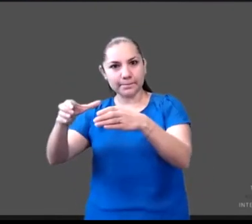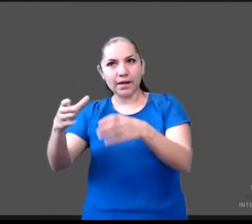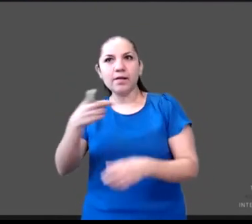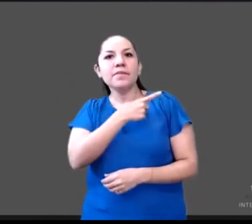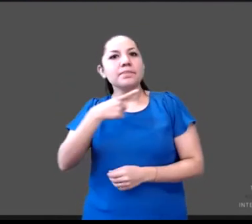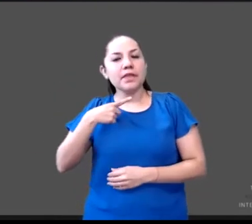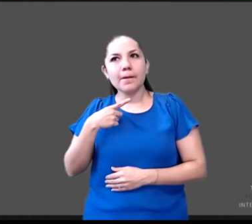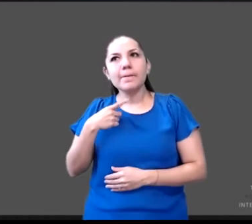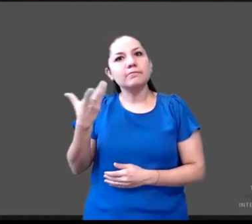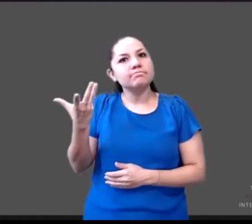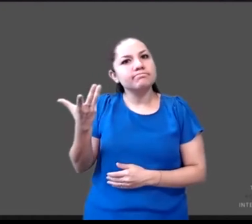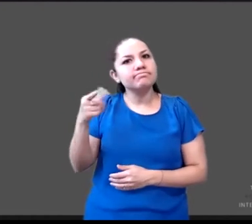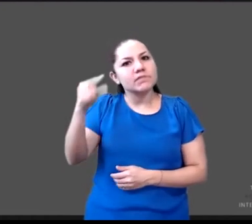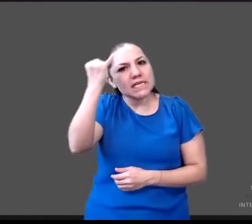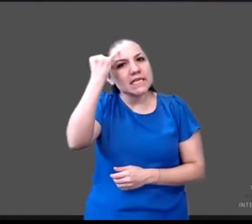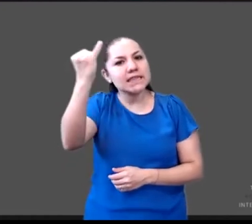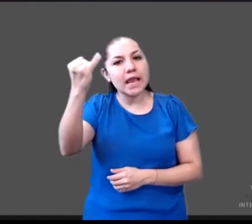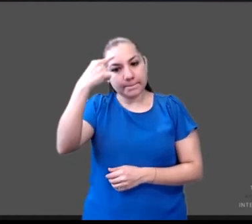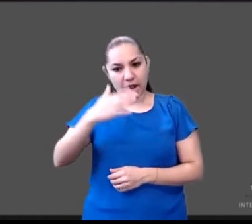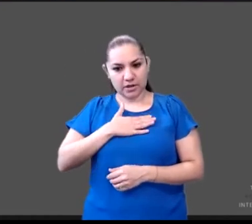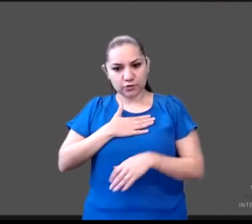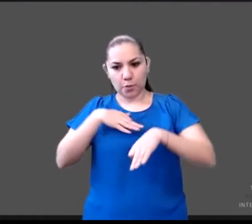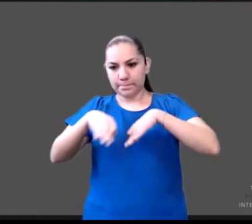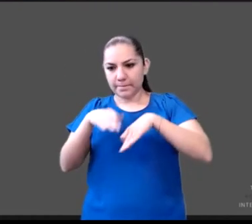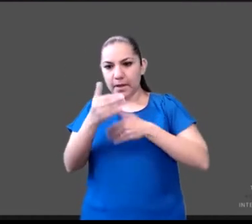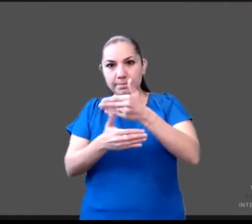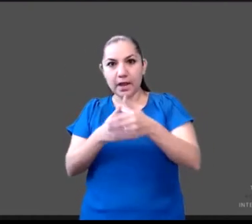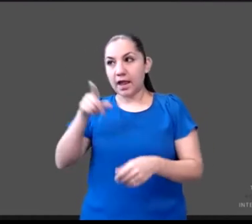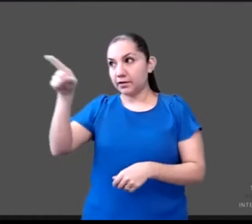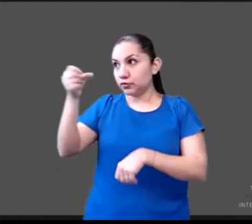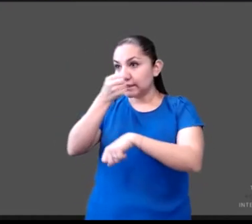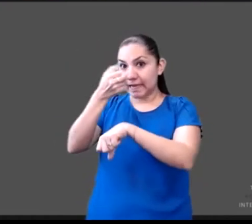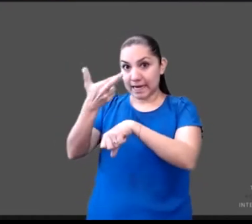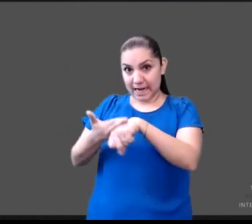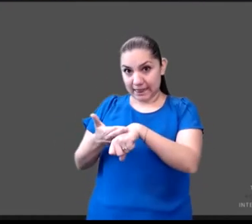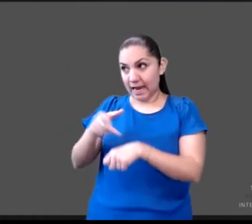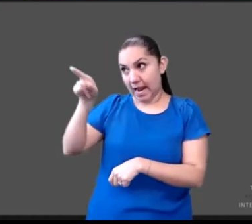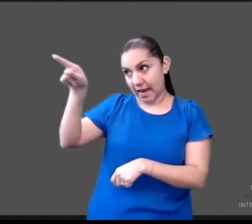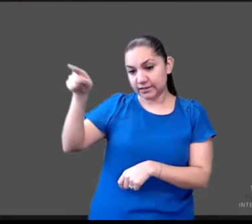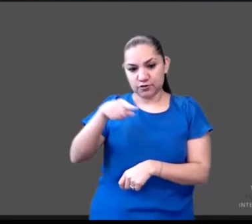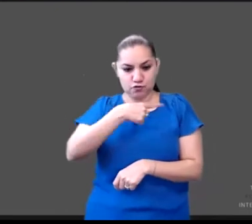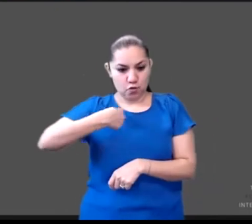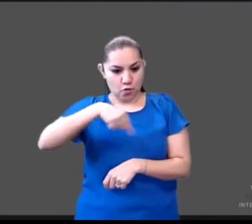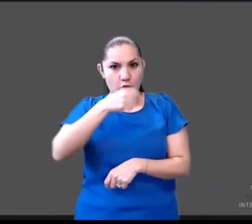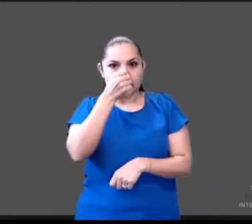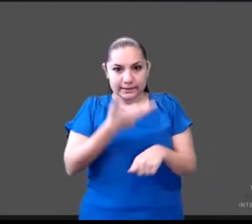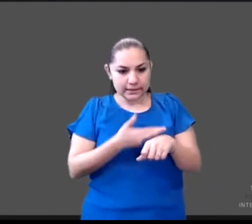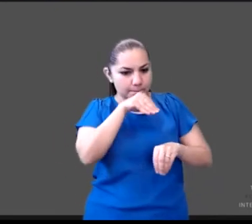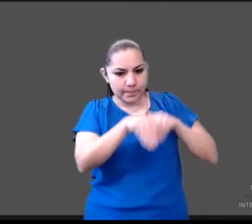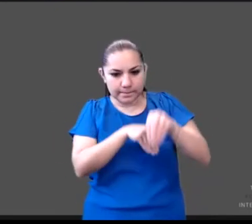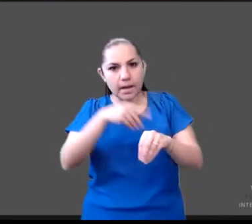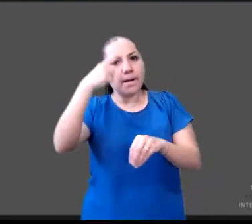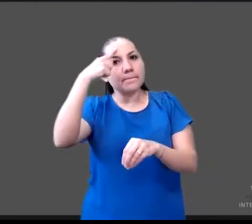administrativa, ¿no? Que nos divide en secretarías de salud, tal, para adoptar perspectivas más integrales que permitan